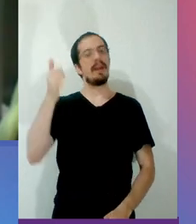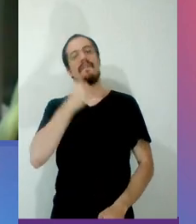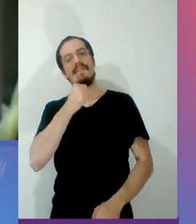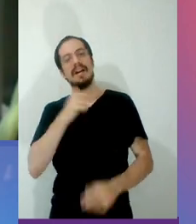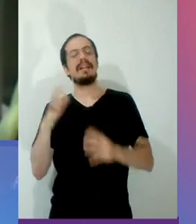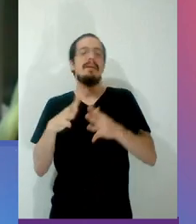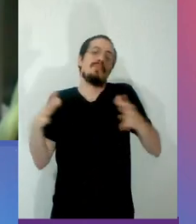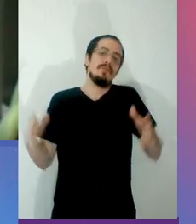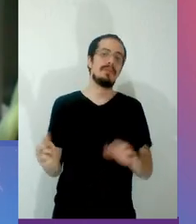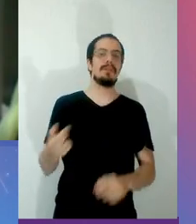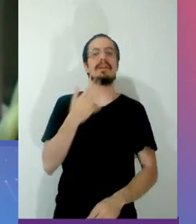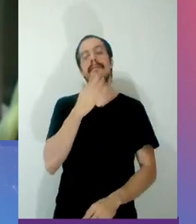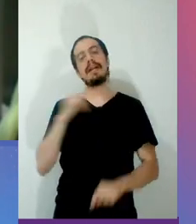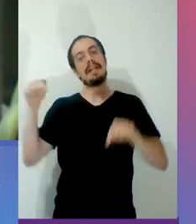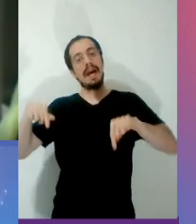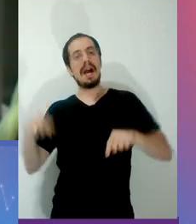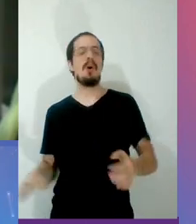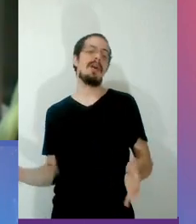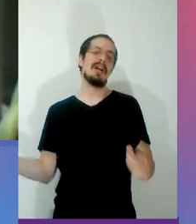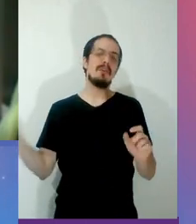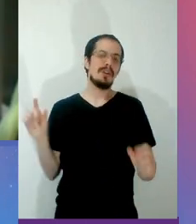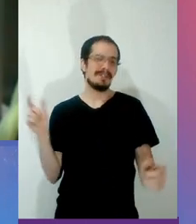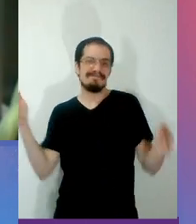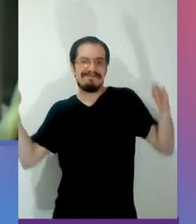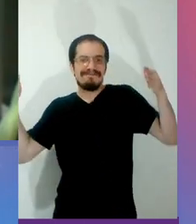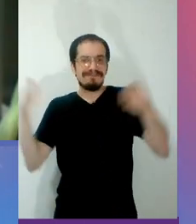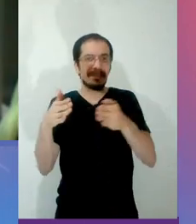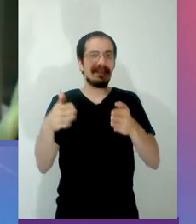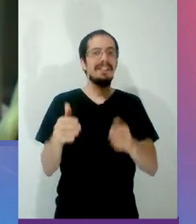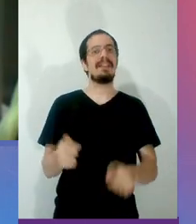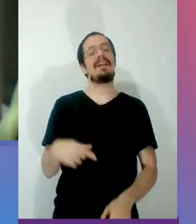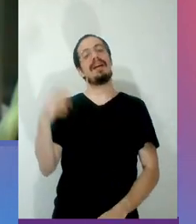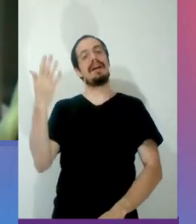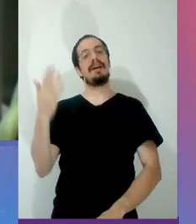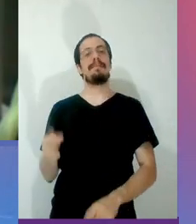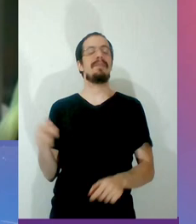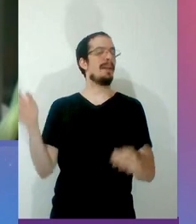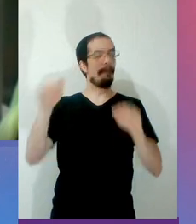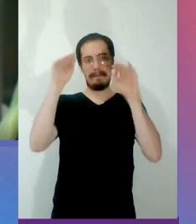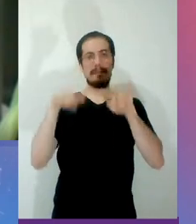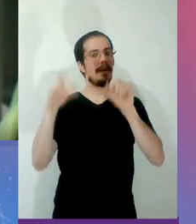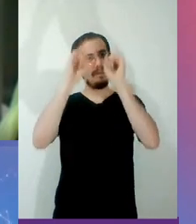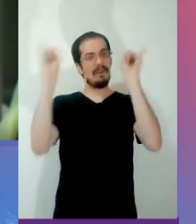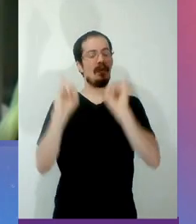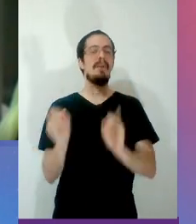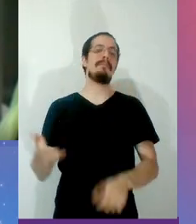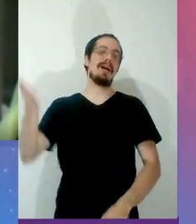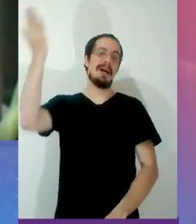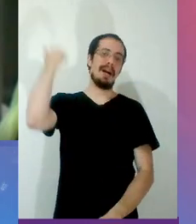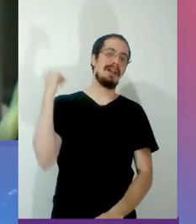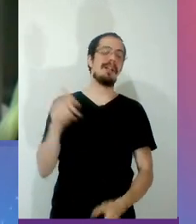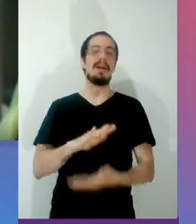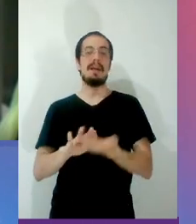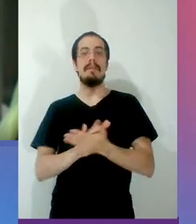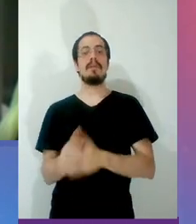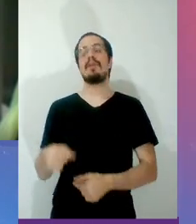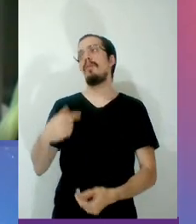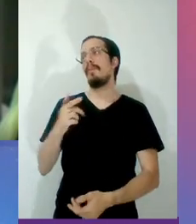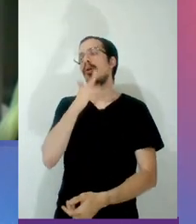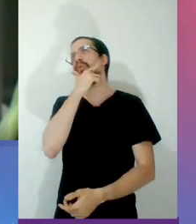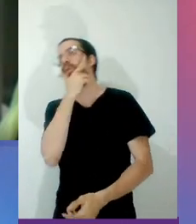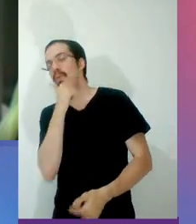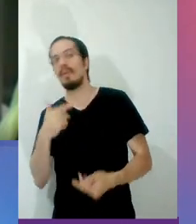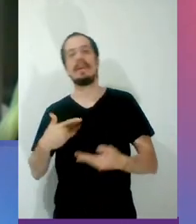y sobre todo ahora en pandemia, a como era antes los consultorios, ¿cierto? En la consulta, en la respuesta, en las